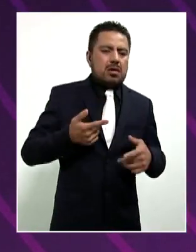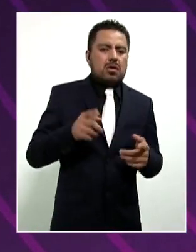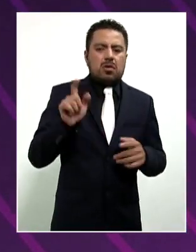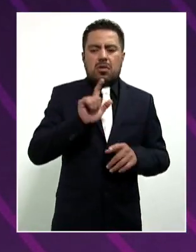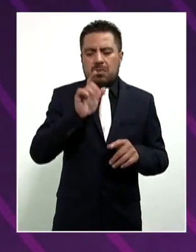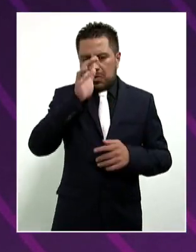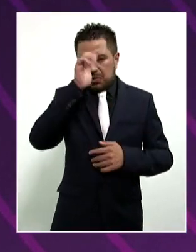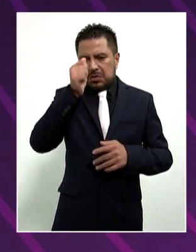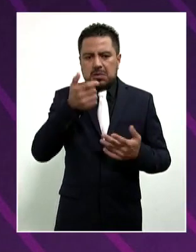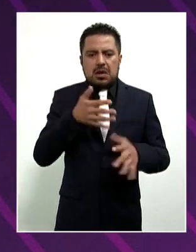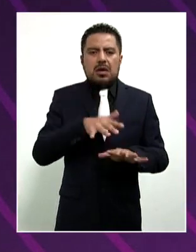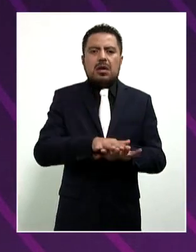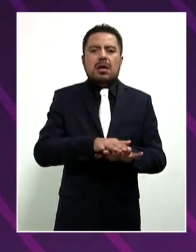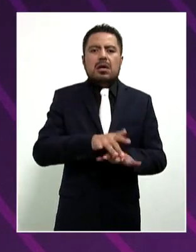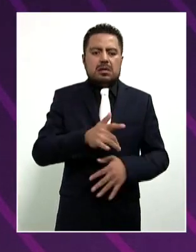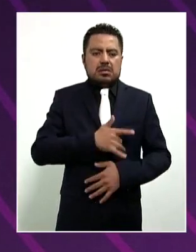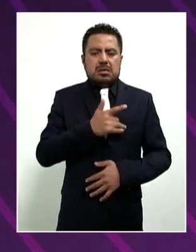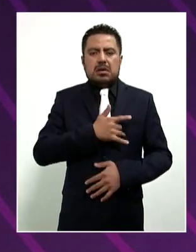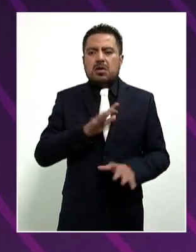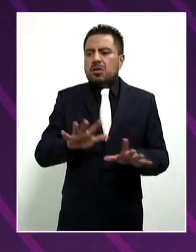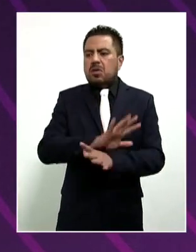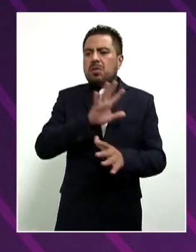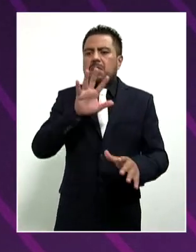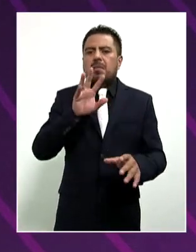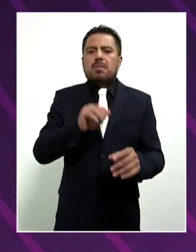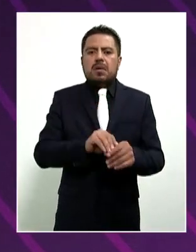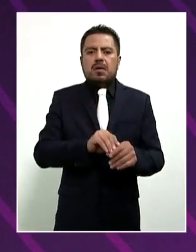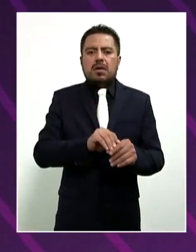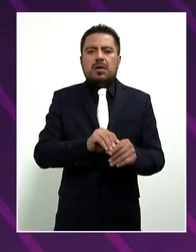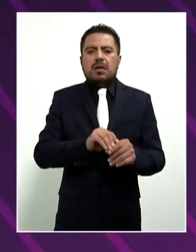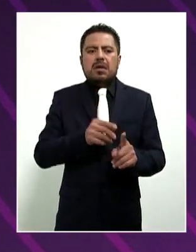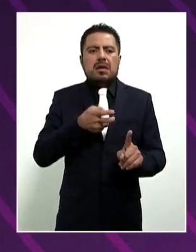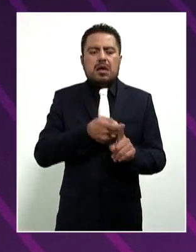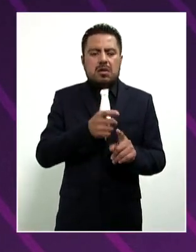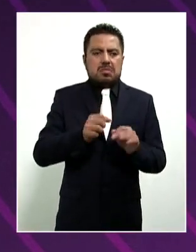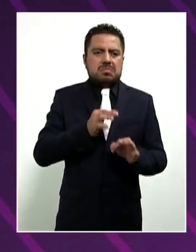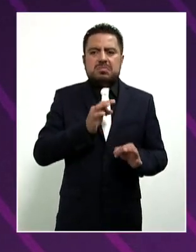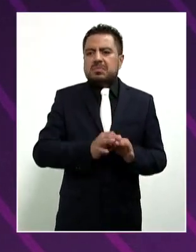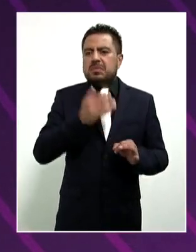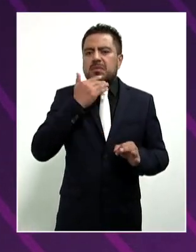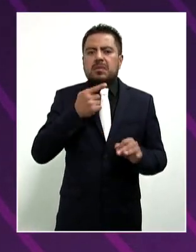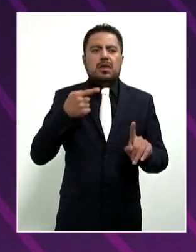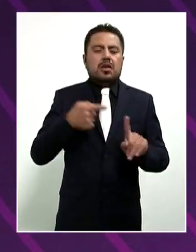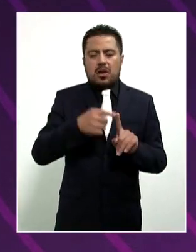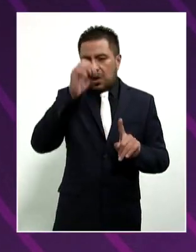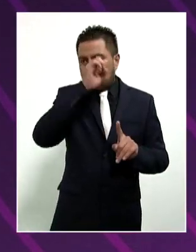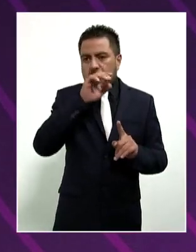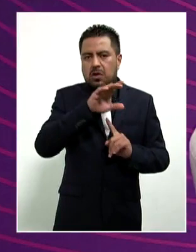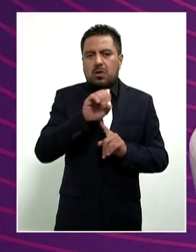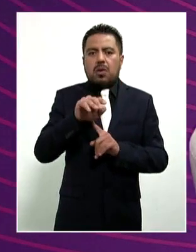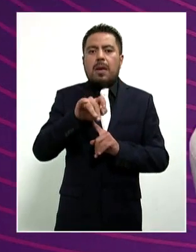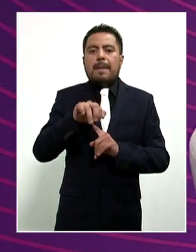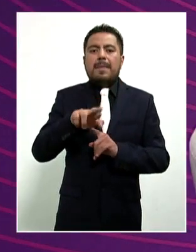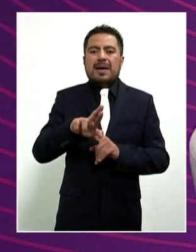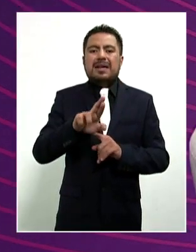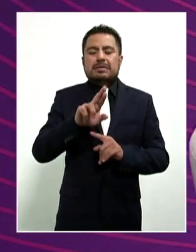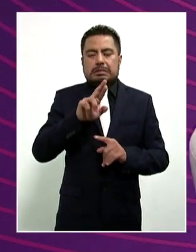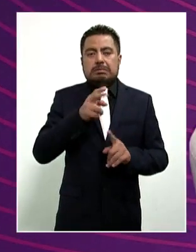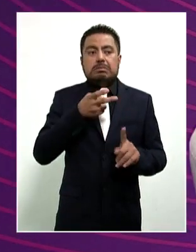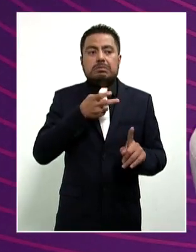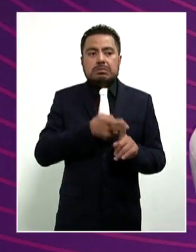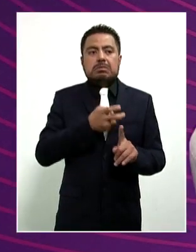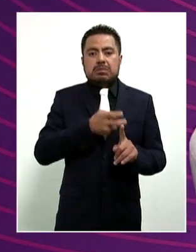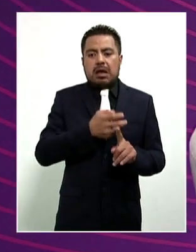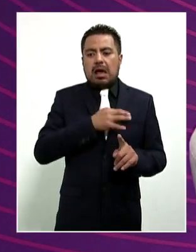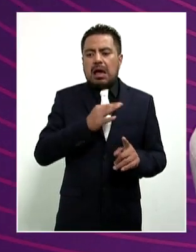integrales y me parece una perspectiva completamente plausible y correcta. Desde el punto de vista de la Comar, ciertamente hay